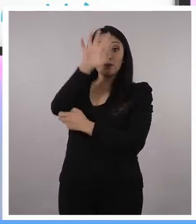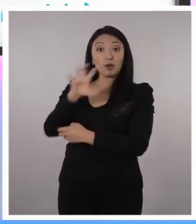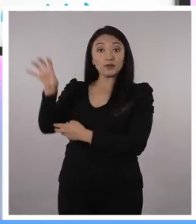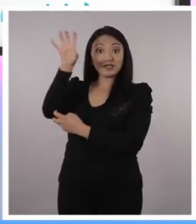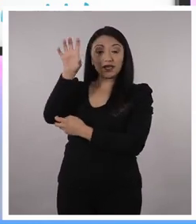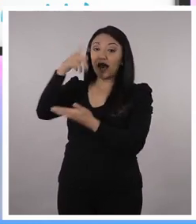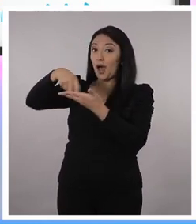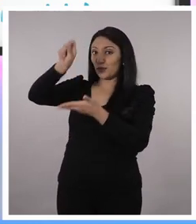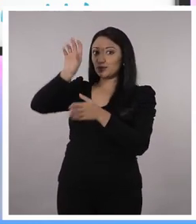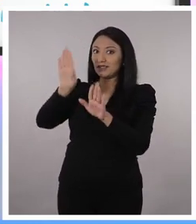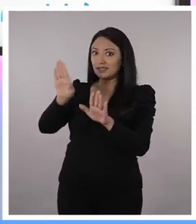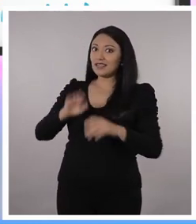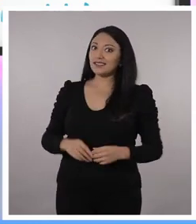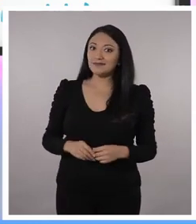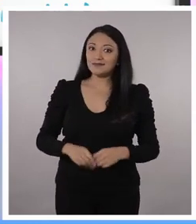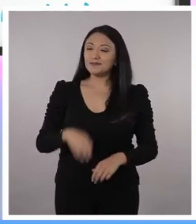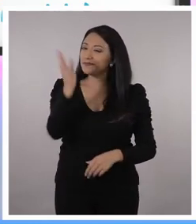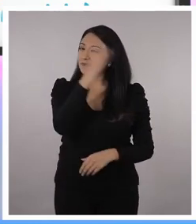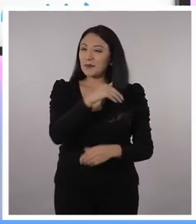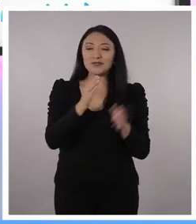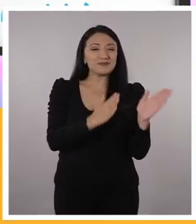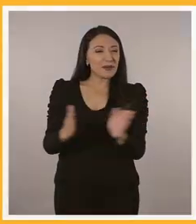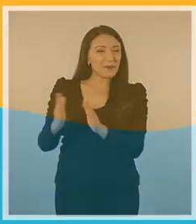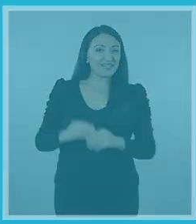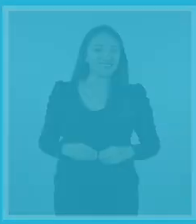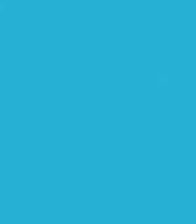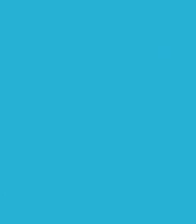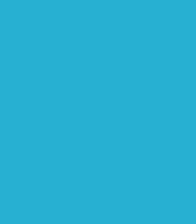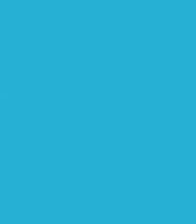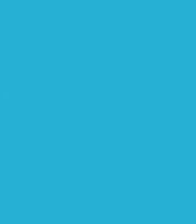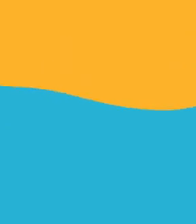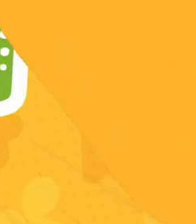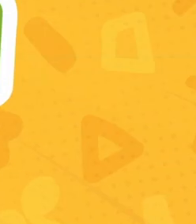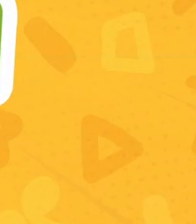y nacional. Así que, todos juntos a prepararnos.